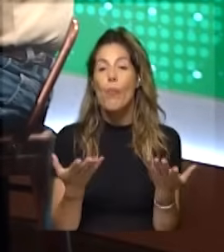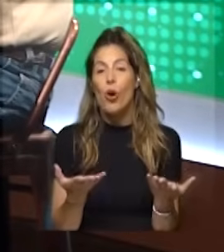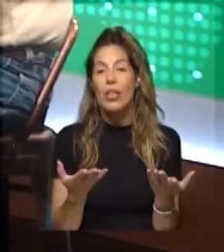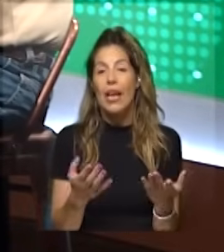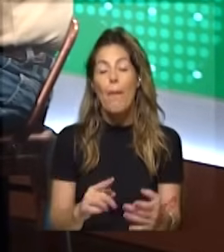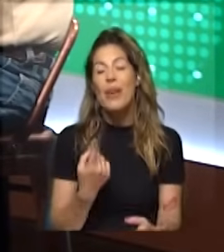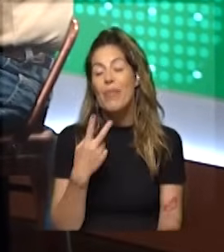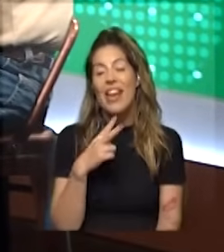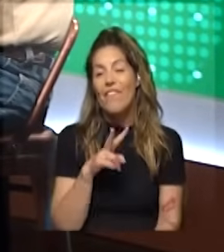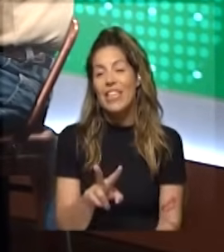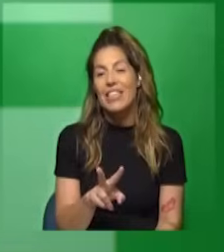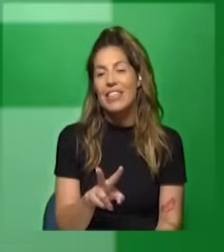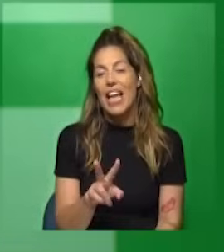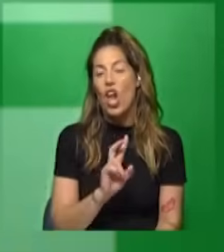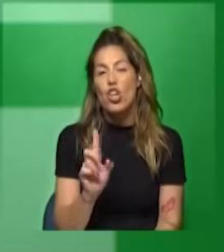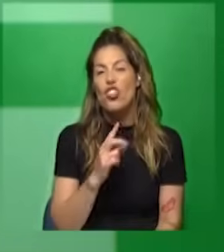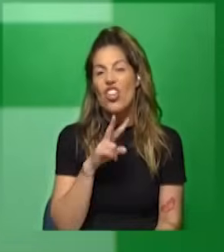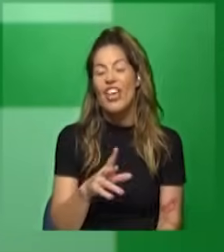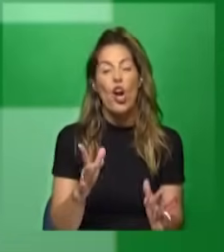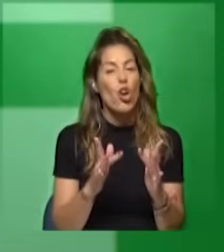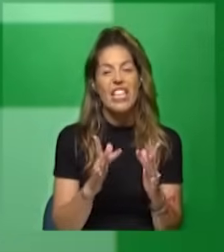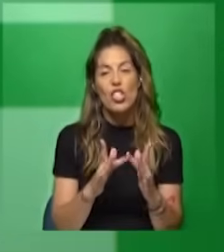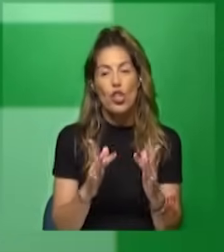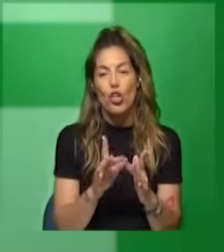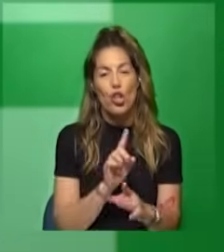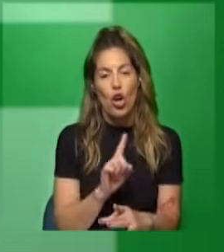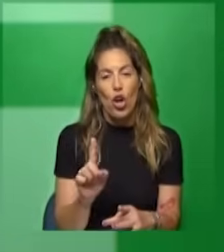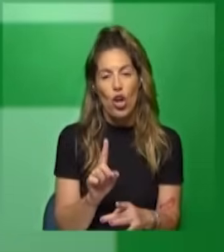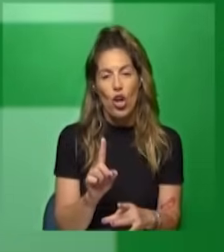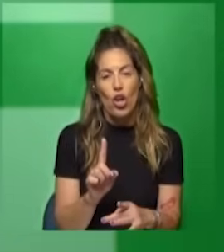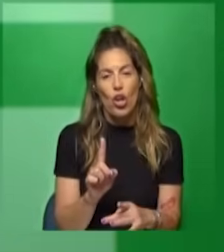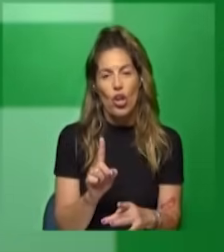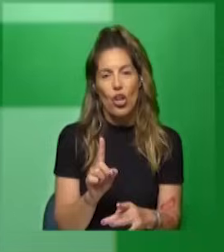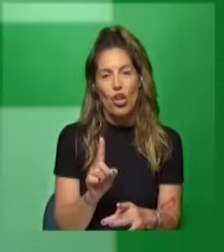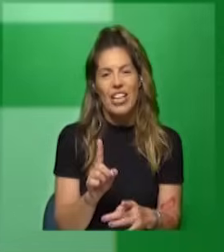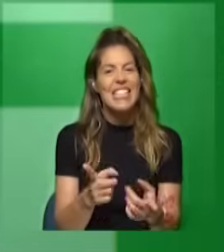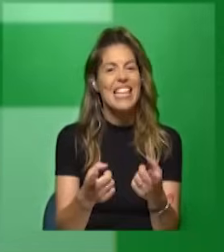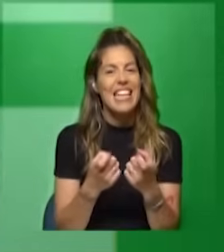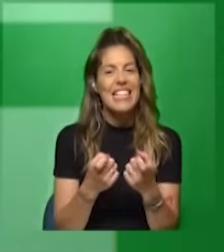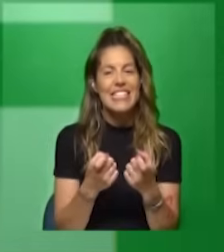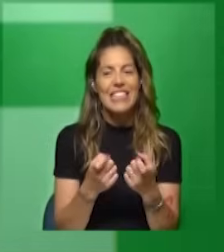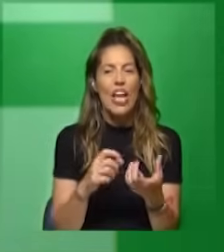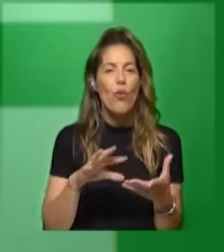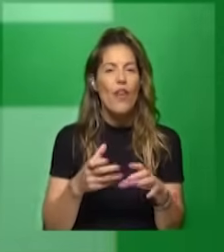a primera vista no se ve mucha conexión y, digamos, se necesita una especie de